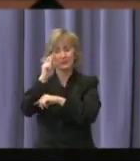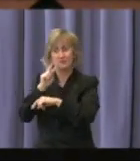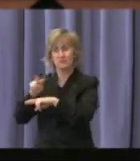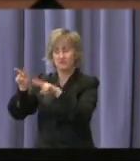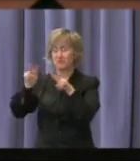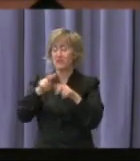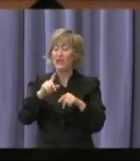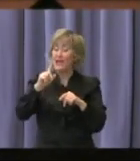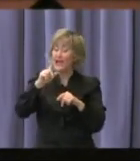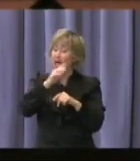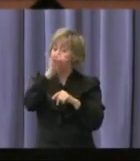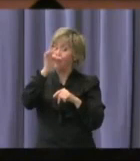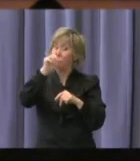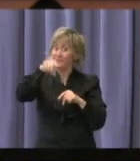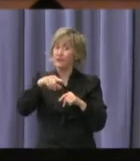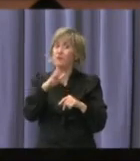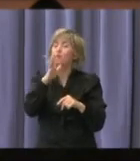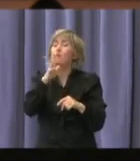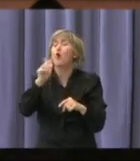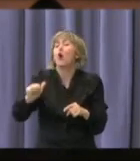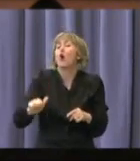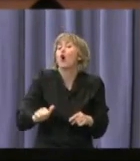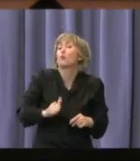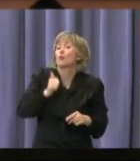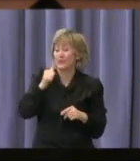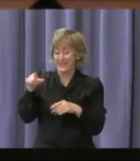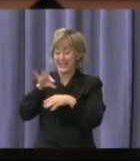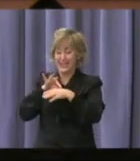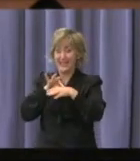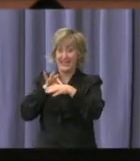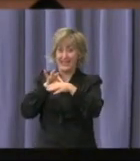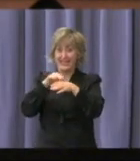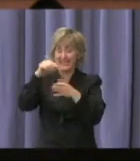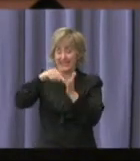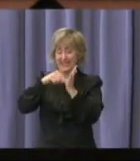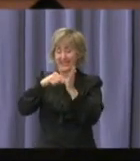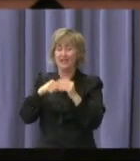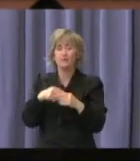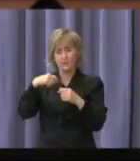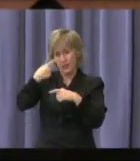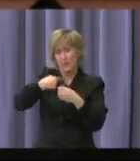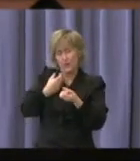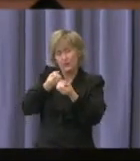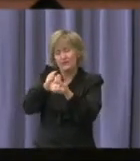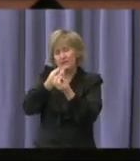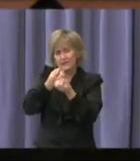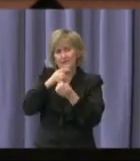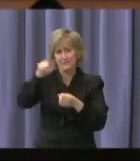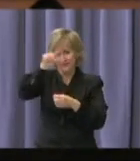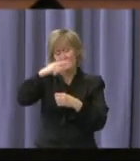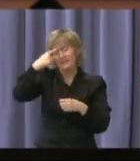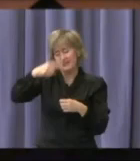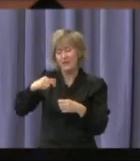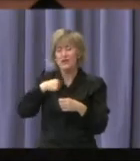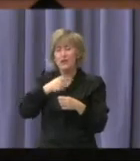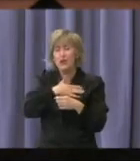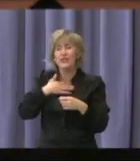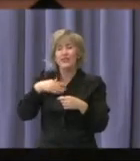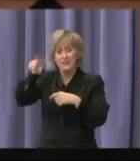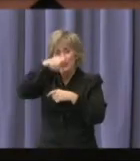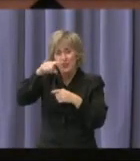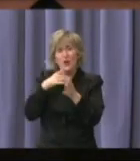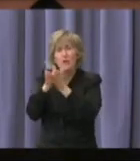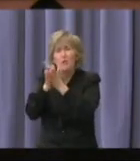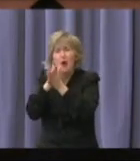y sobre todo por la oportunidad de haber hecho la guía sobre la cual os hablaré y que tenéis y que espero motivaros para